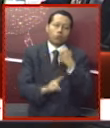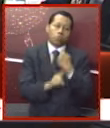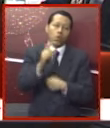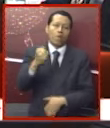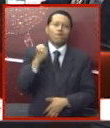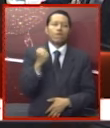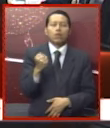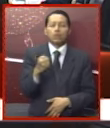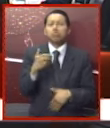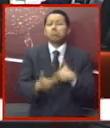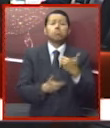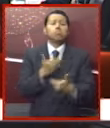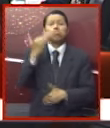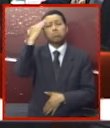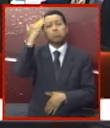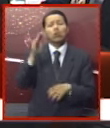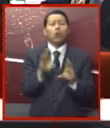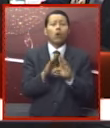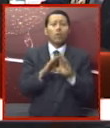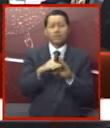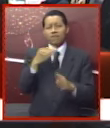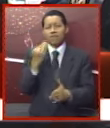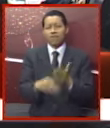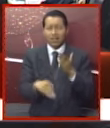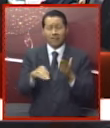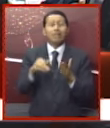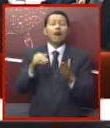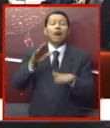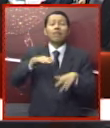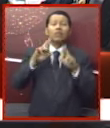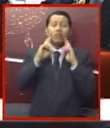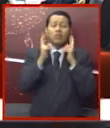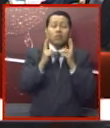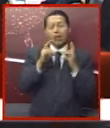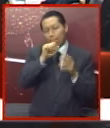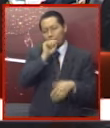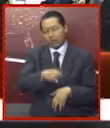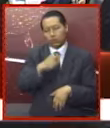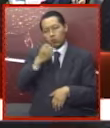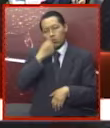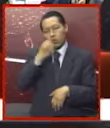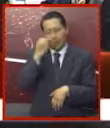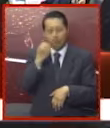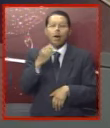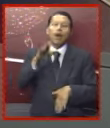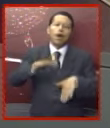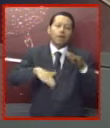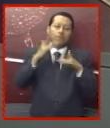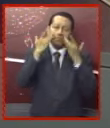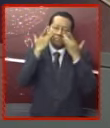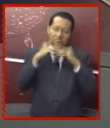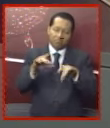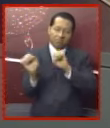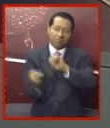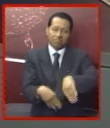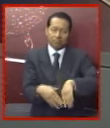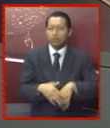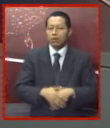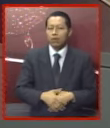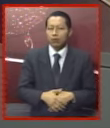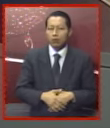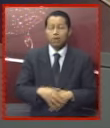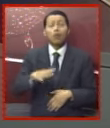que eventualmente se expresa en ausentismo, en reprobación y en abandono escolar. Y después de